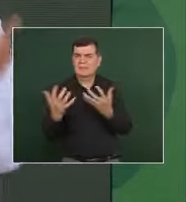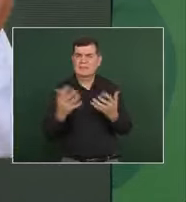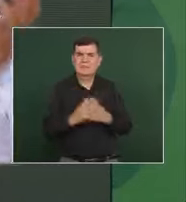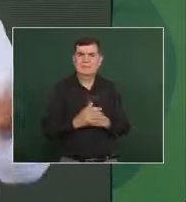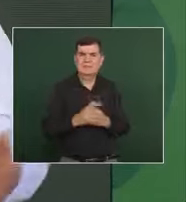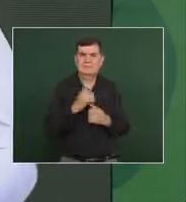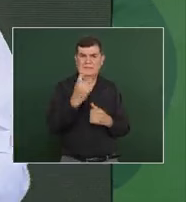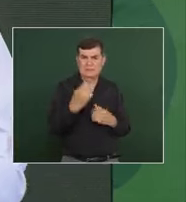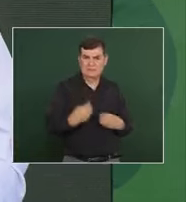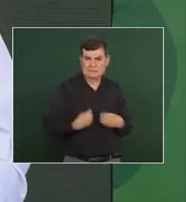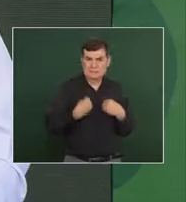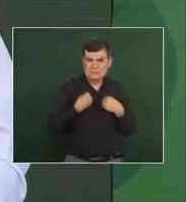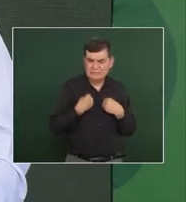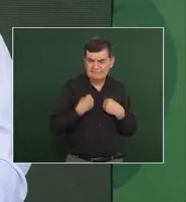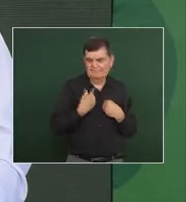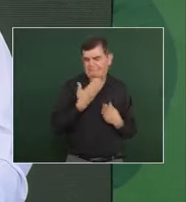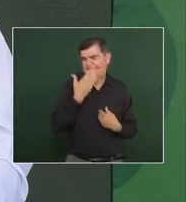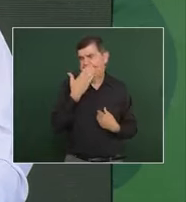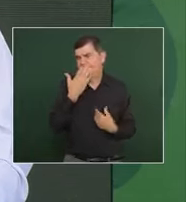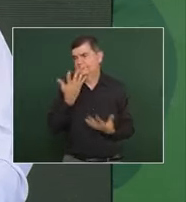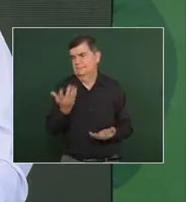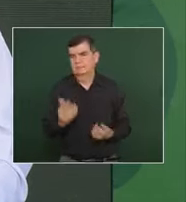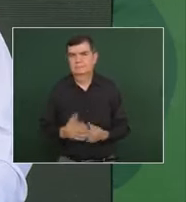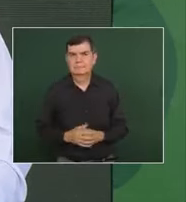¿Qué vida es esa?